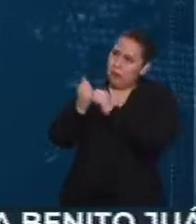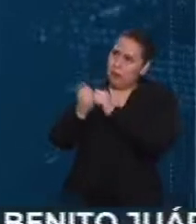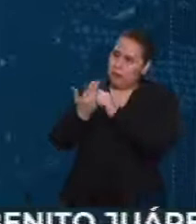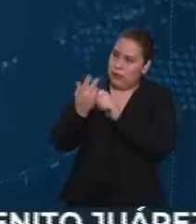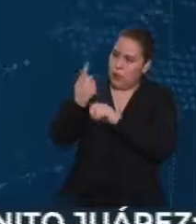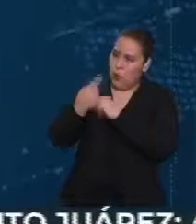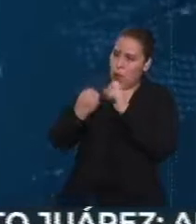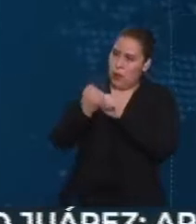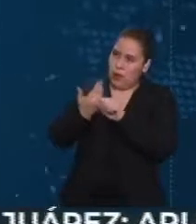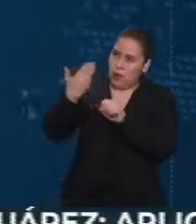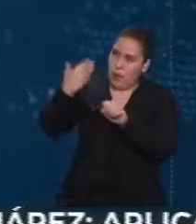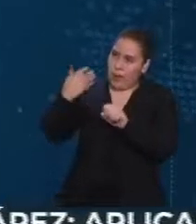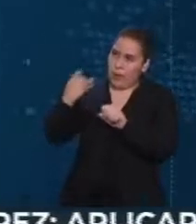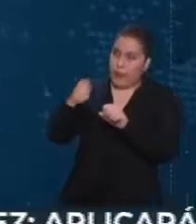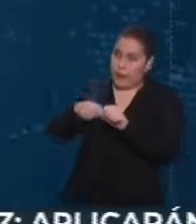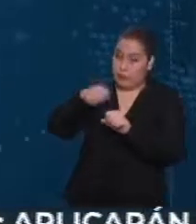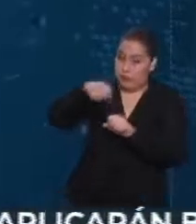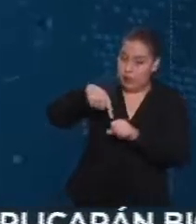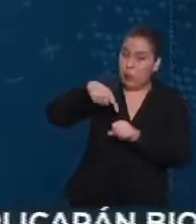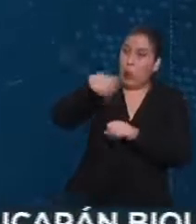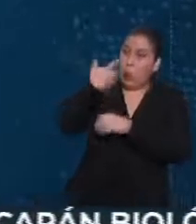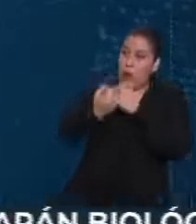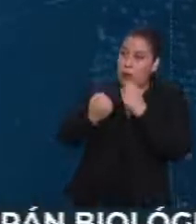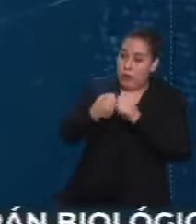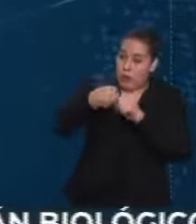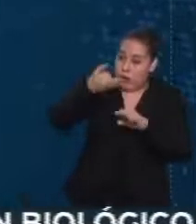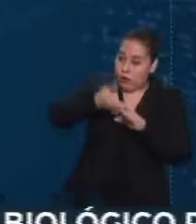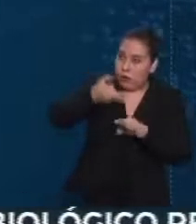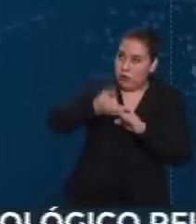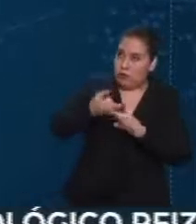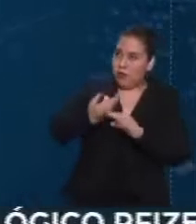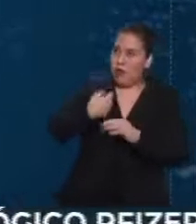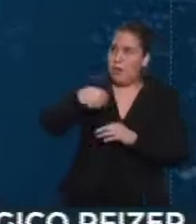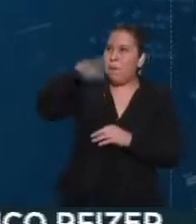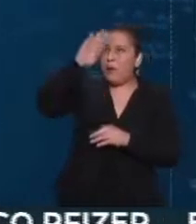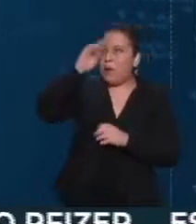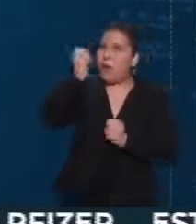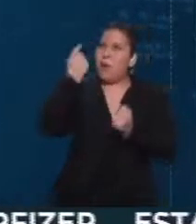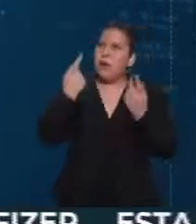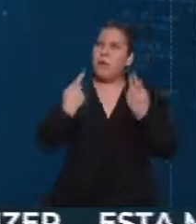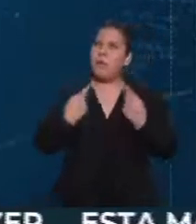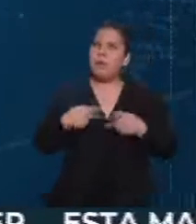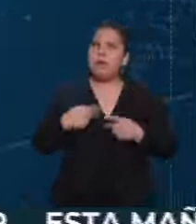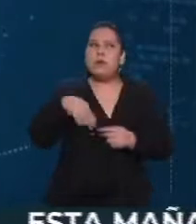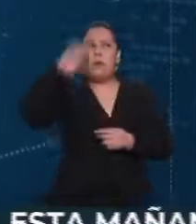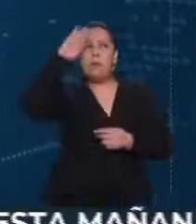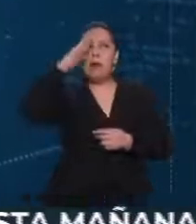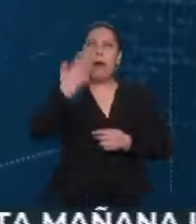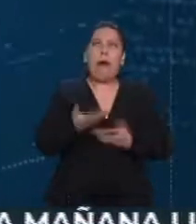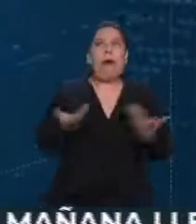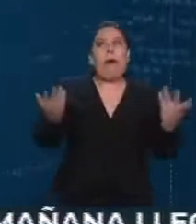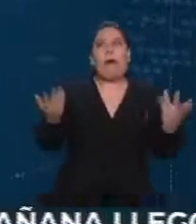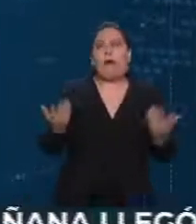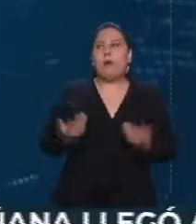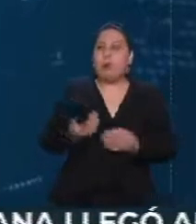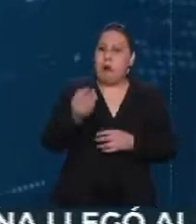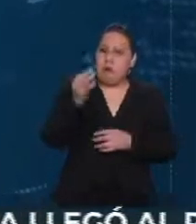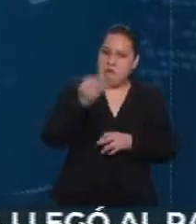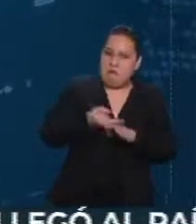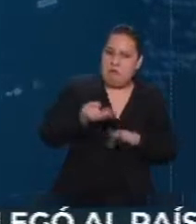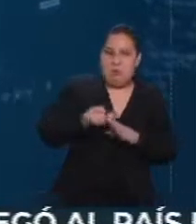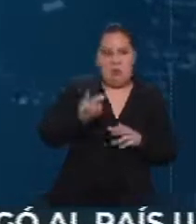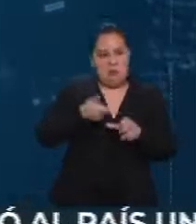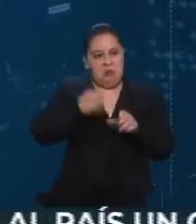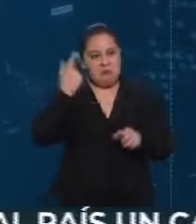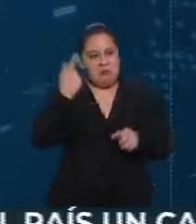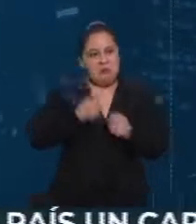fuera de contexto o digamos que se saca y no se puede ver en el conjunto. A ver, si nos puedes explicar